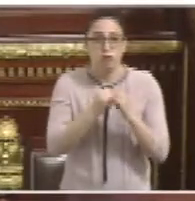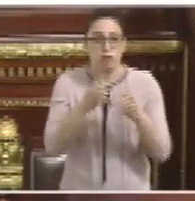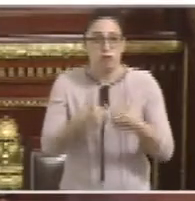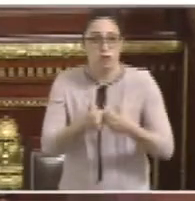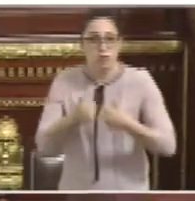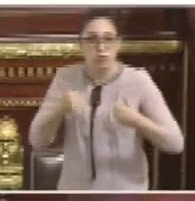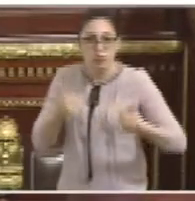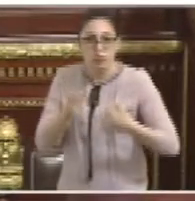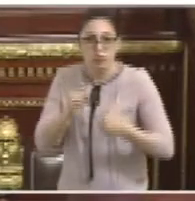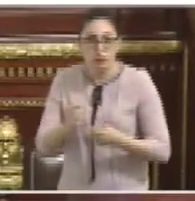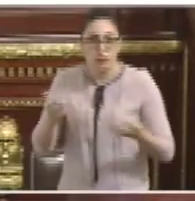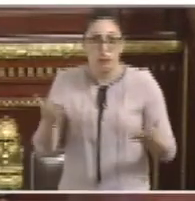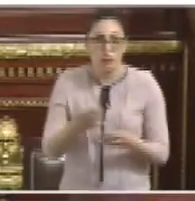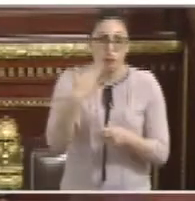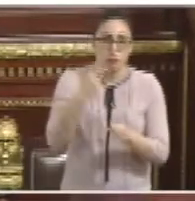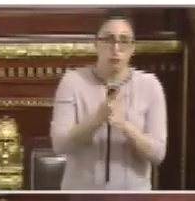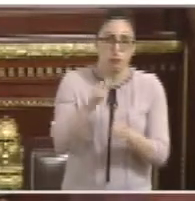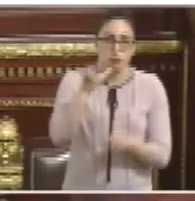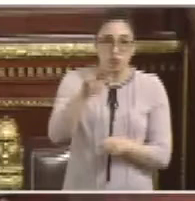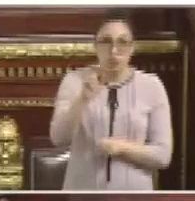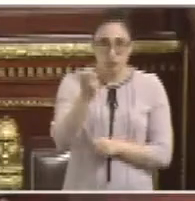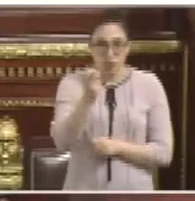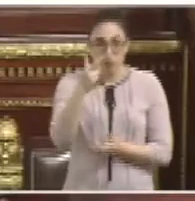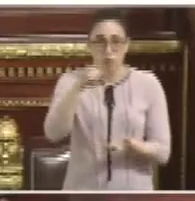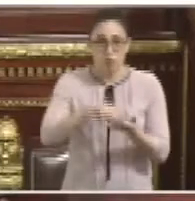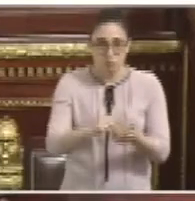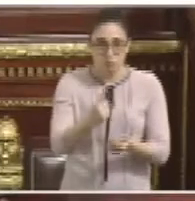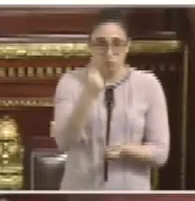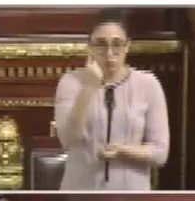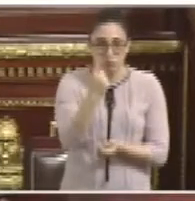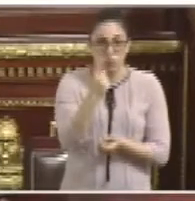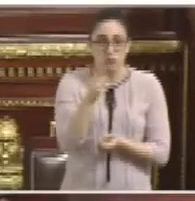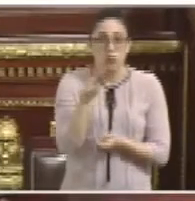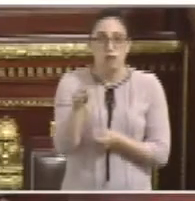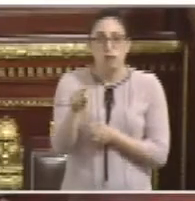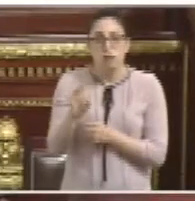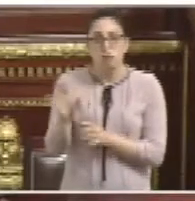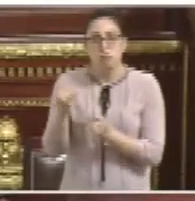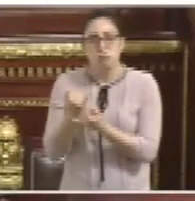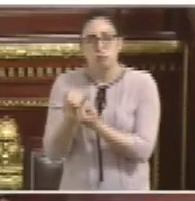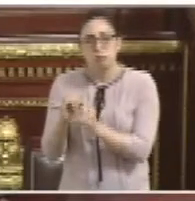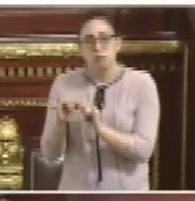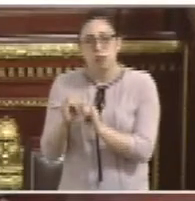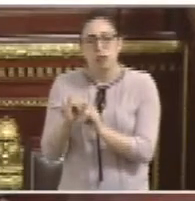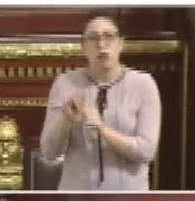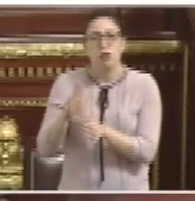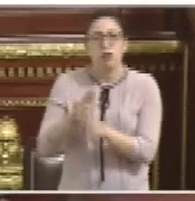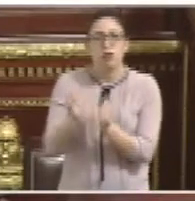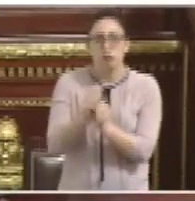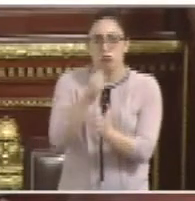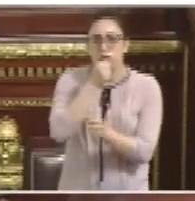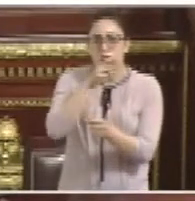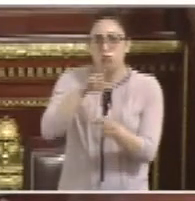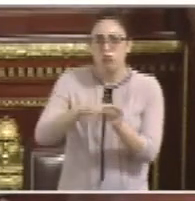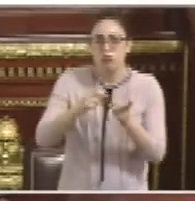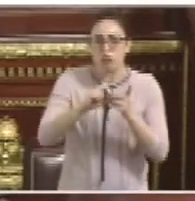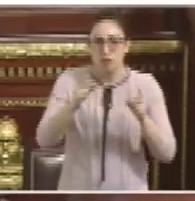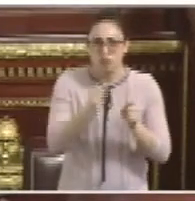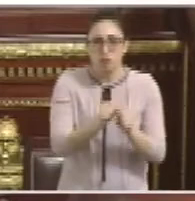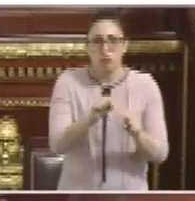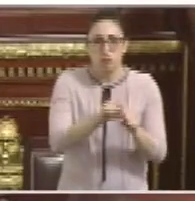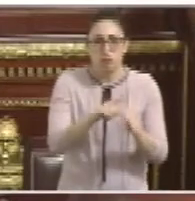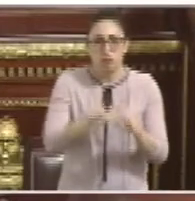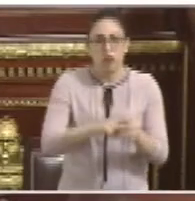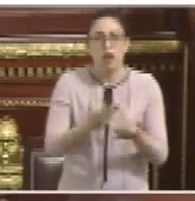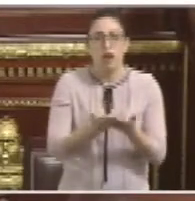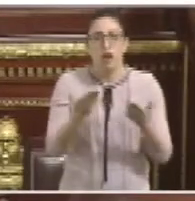por decreto el 18 de enero de 2001. Dependiente en ese entonces de la Secretaría de Desarrollo Social, actualmente Secretaría